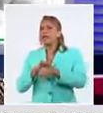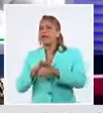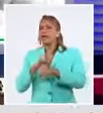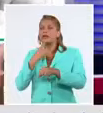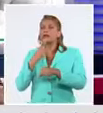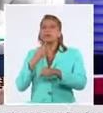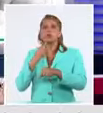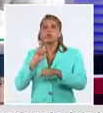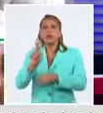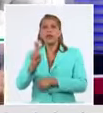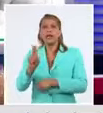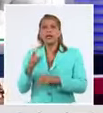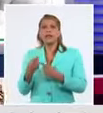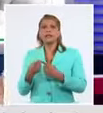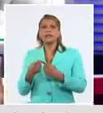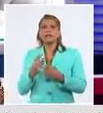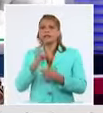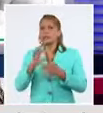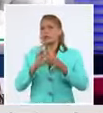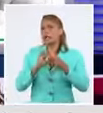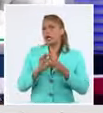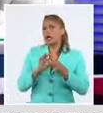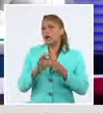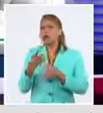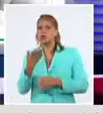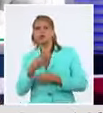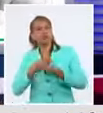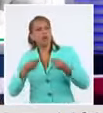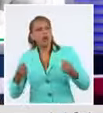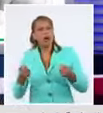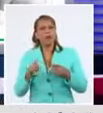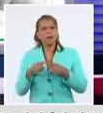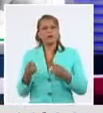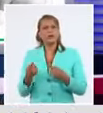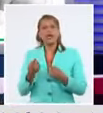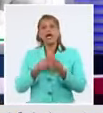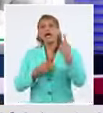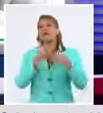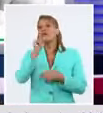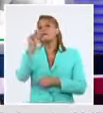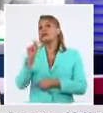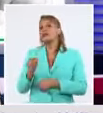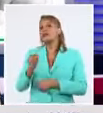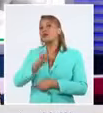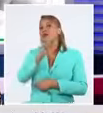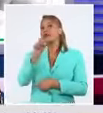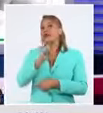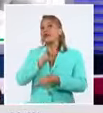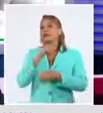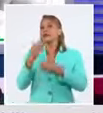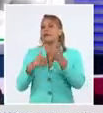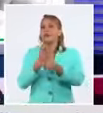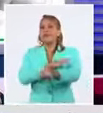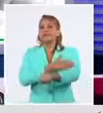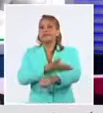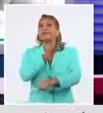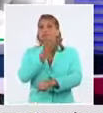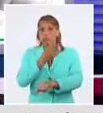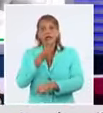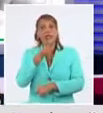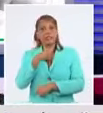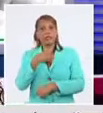graves, si no, si son adversos ligeros. Muchos hablan incluso de la hipertensión, que han